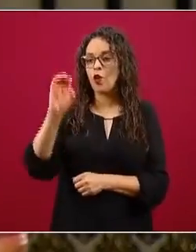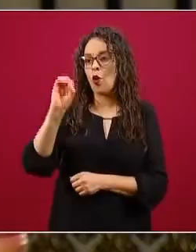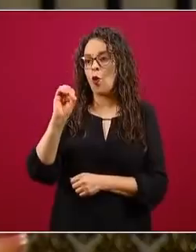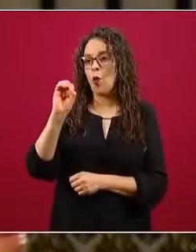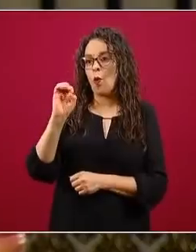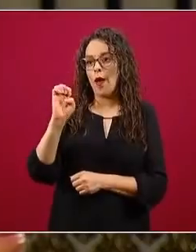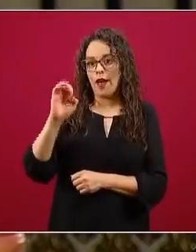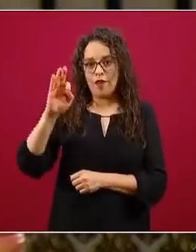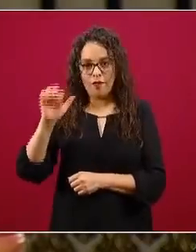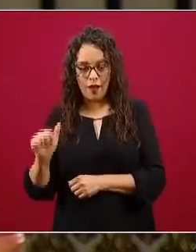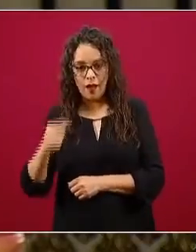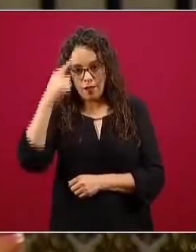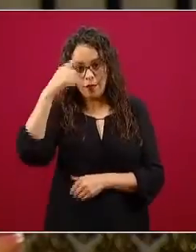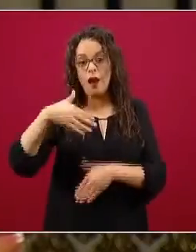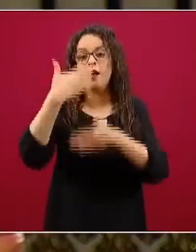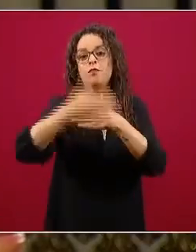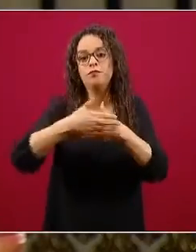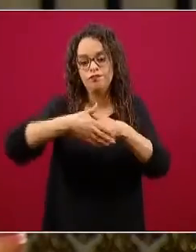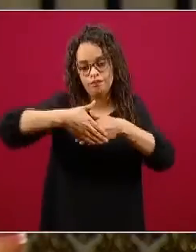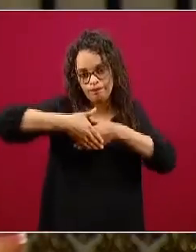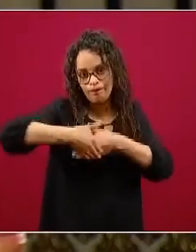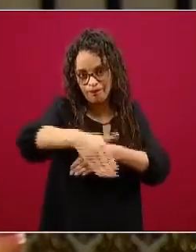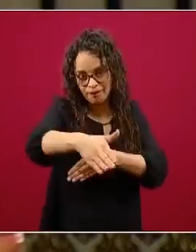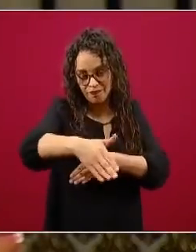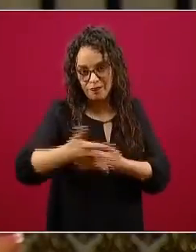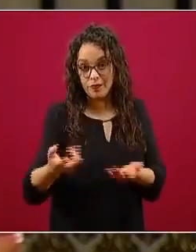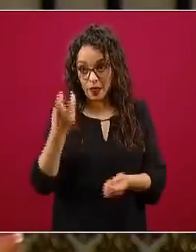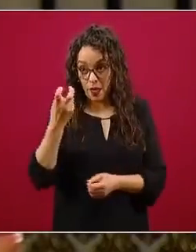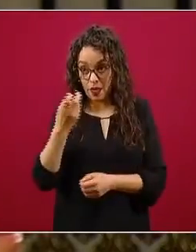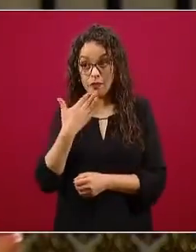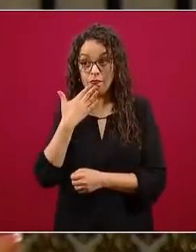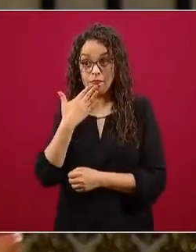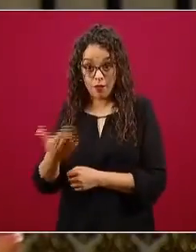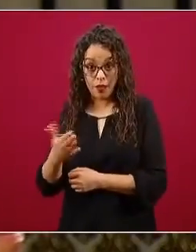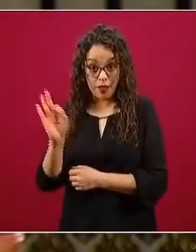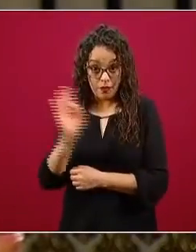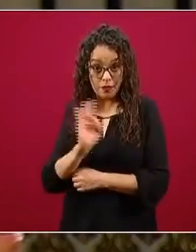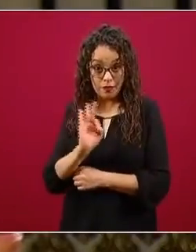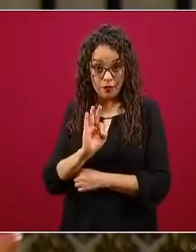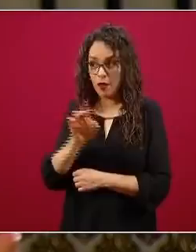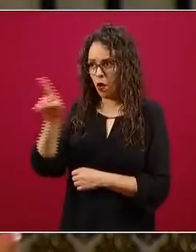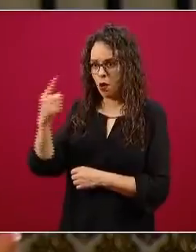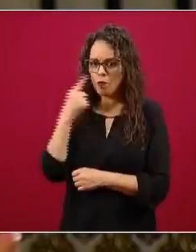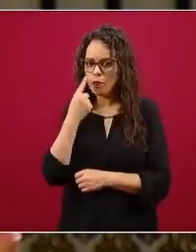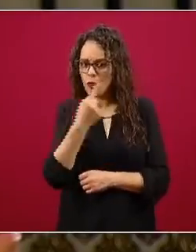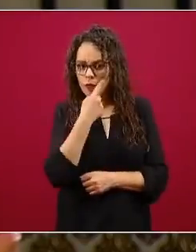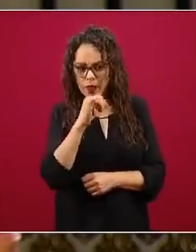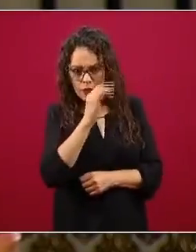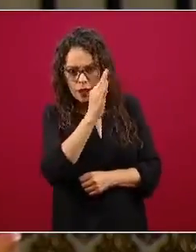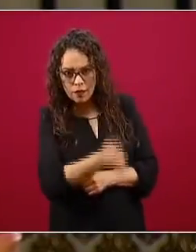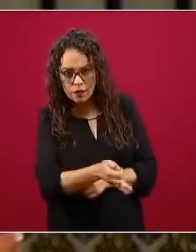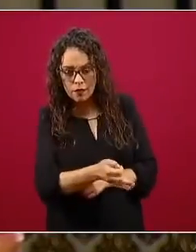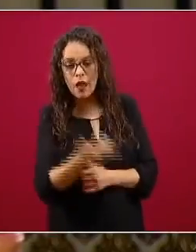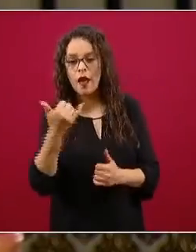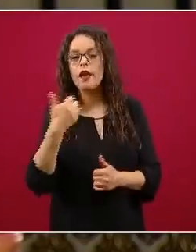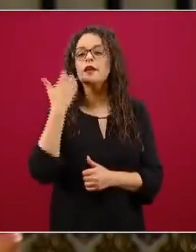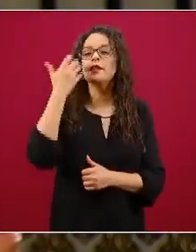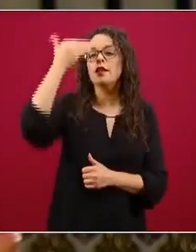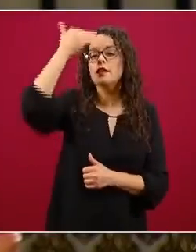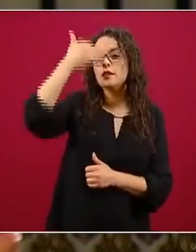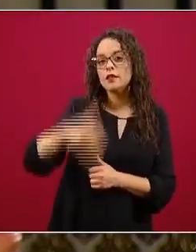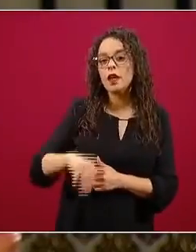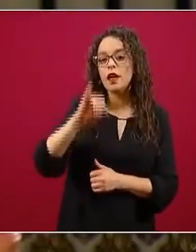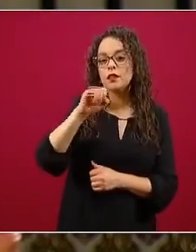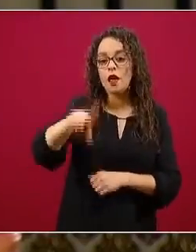¿Esto podría ser factible? ¿Ustedes cómo darían ese aval? Y también saber si se han acercado, obviamente,